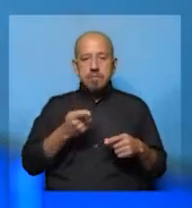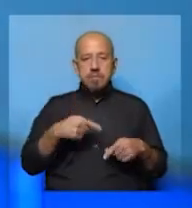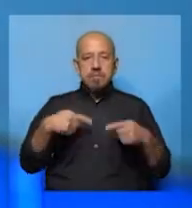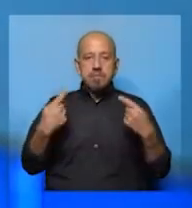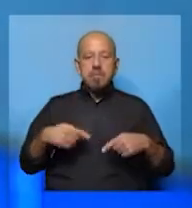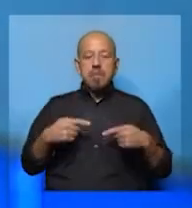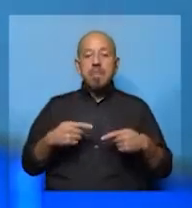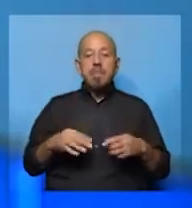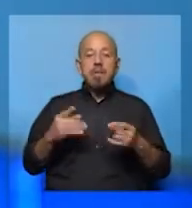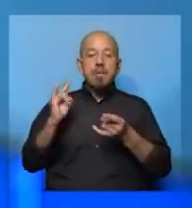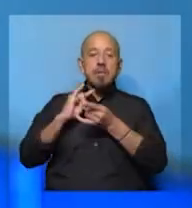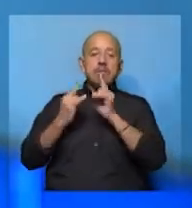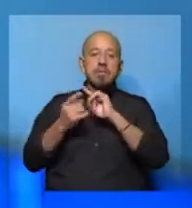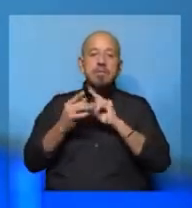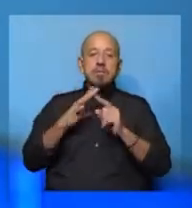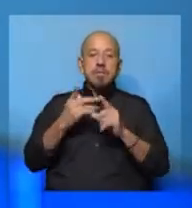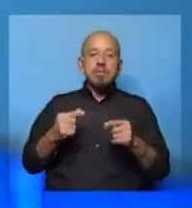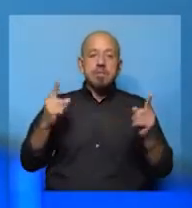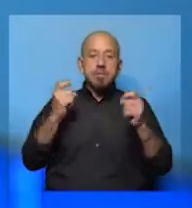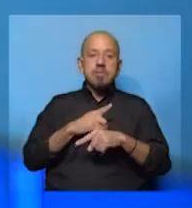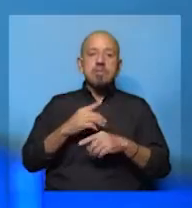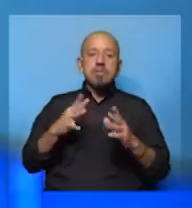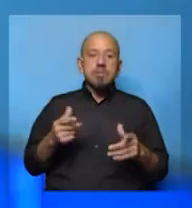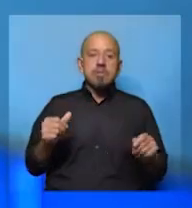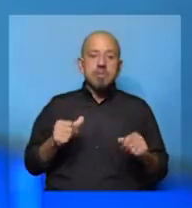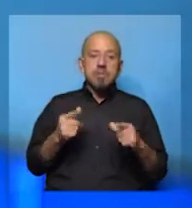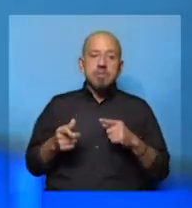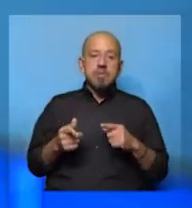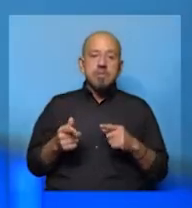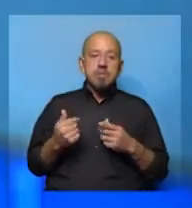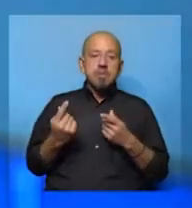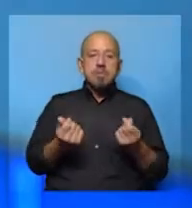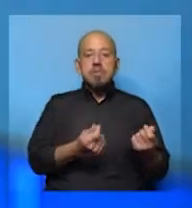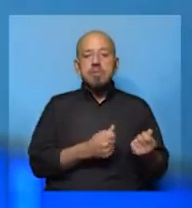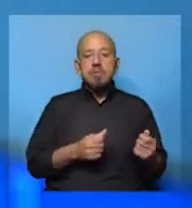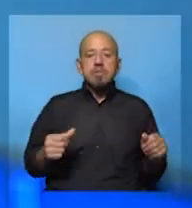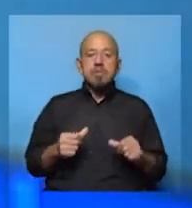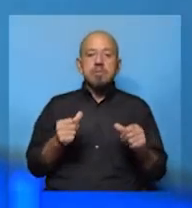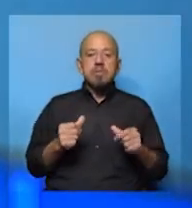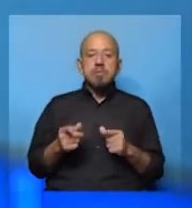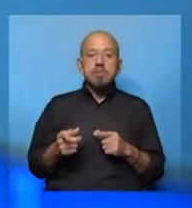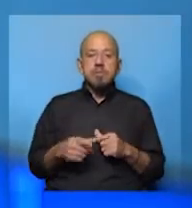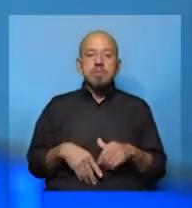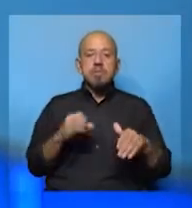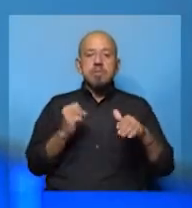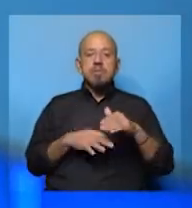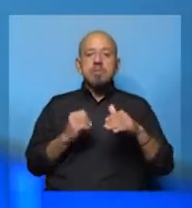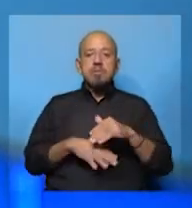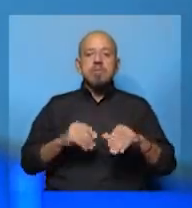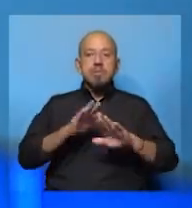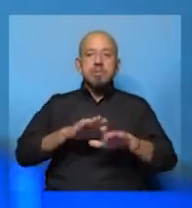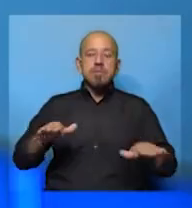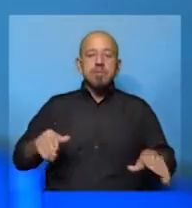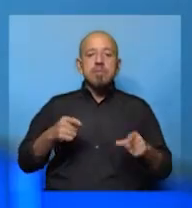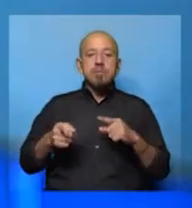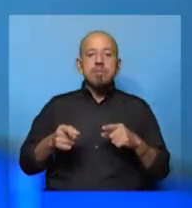parlamentario de que había habido dificultades de ejecución para gastar y se creó una un fondo de infancia que el